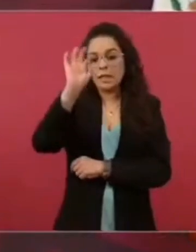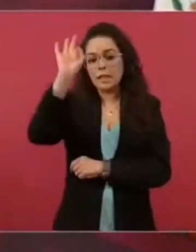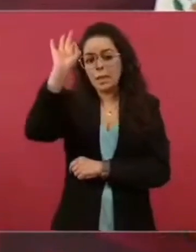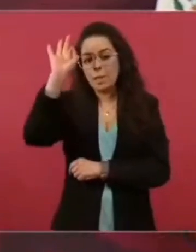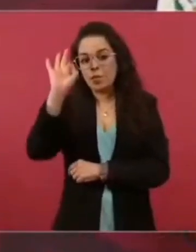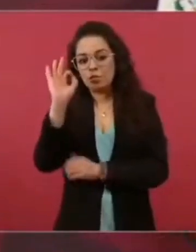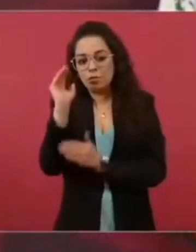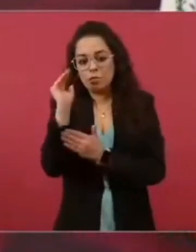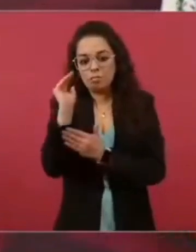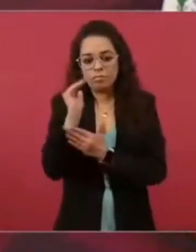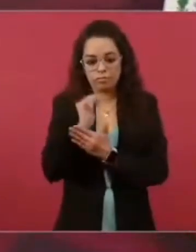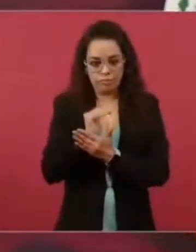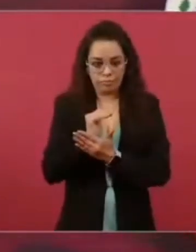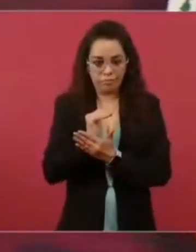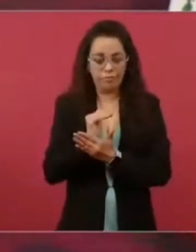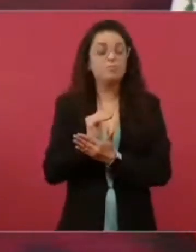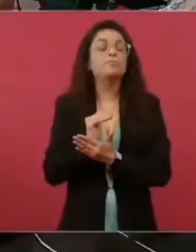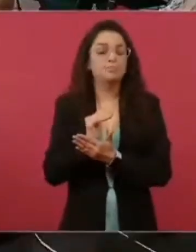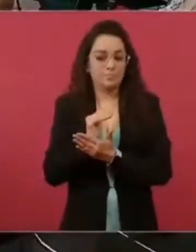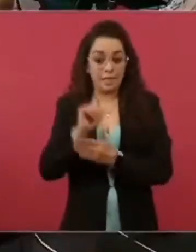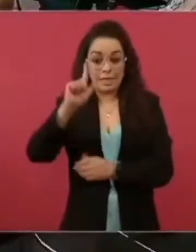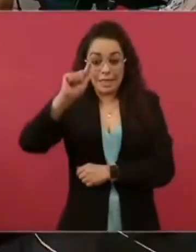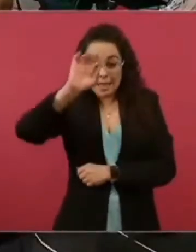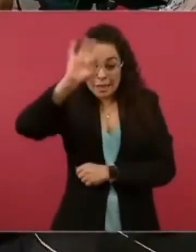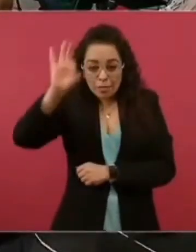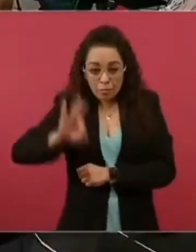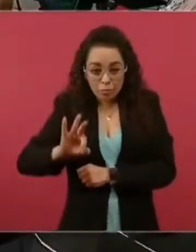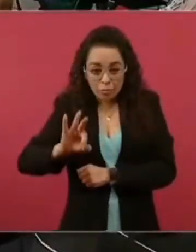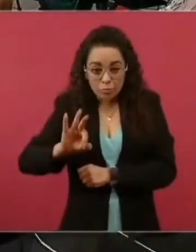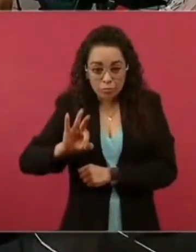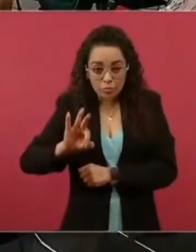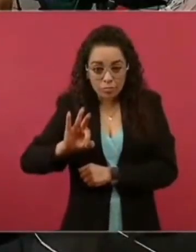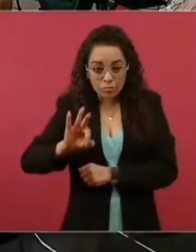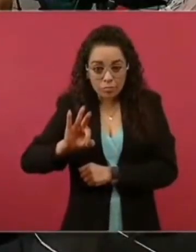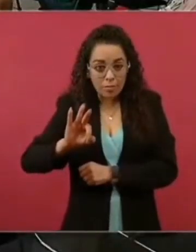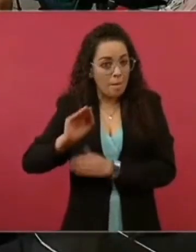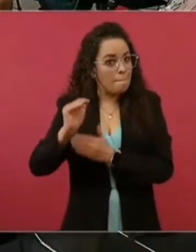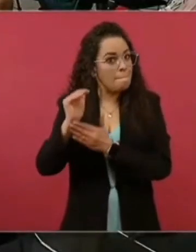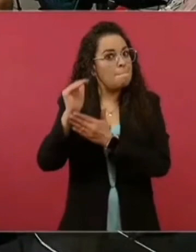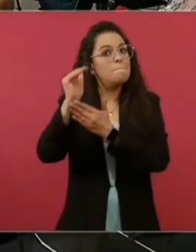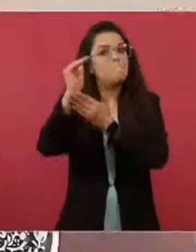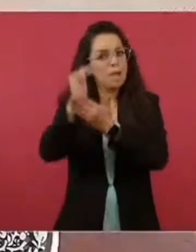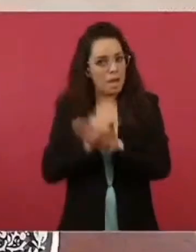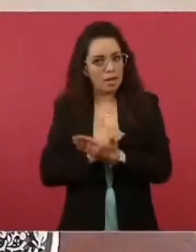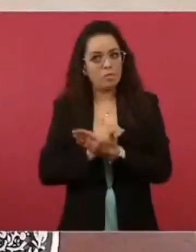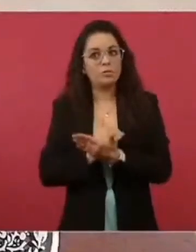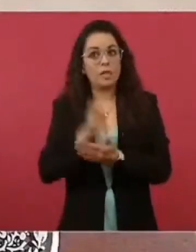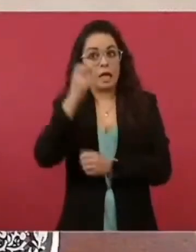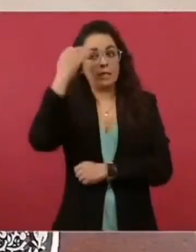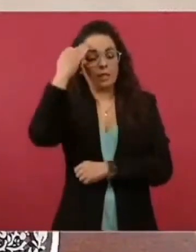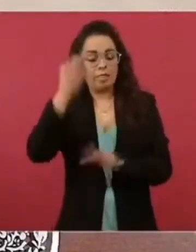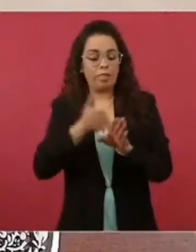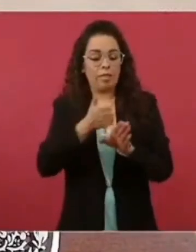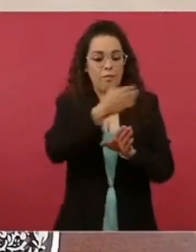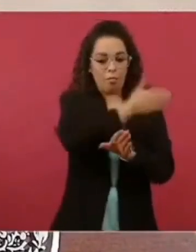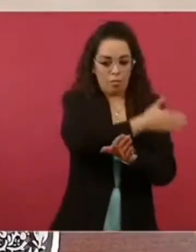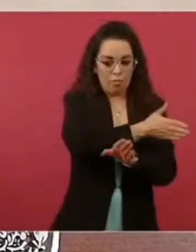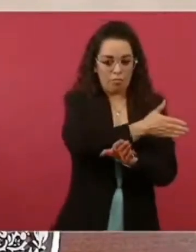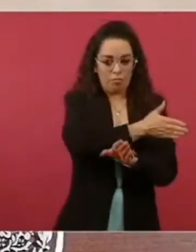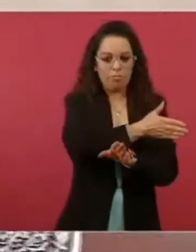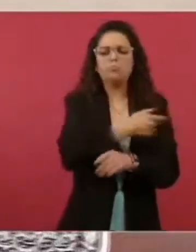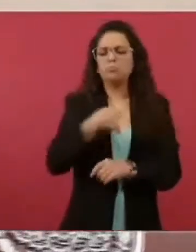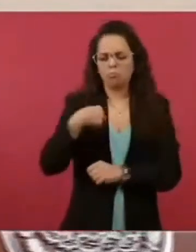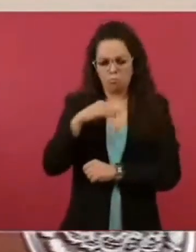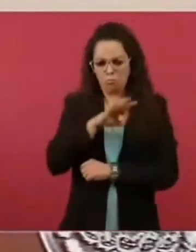El poder adquisitivo. Sí, el poder adquisitivo, 70% perdió en el periodo neoliberal. Y te lo puedo